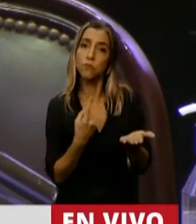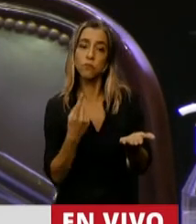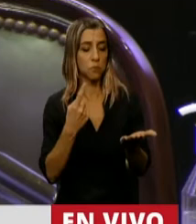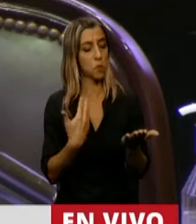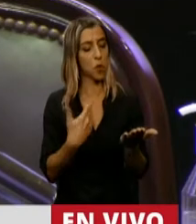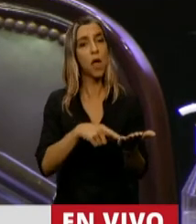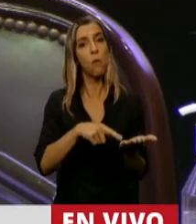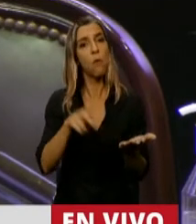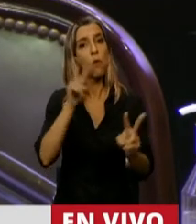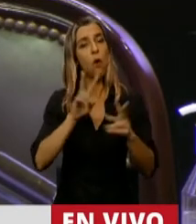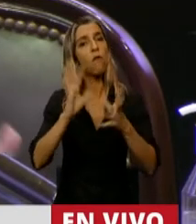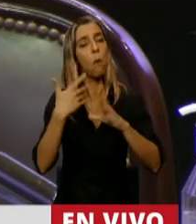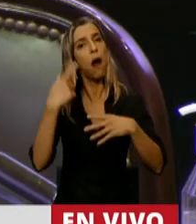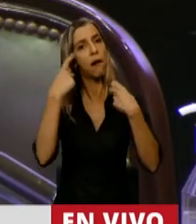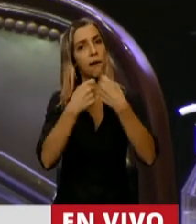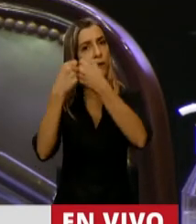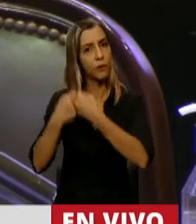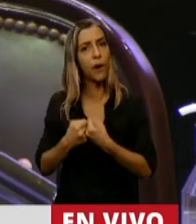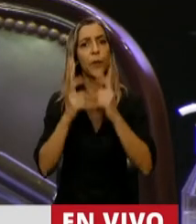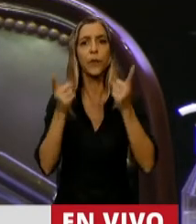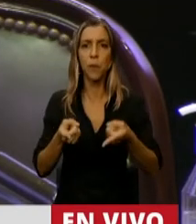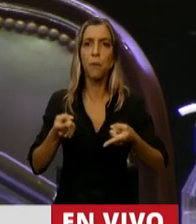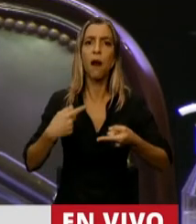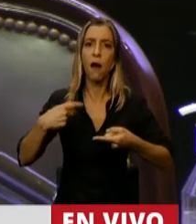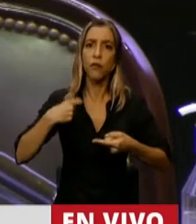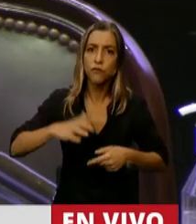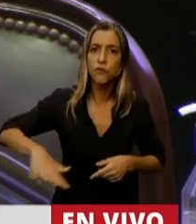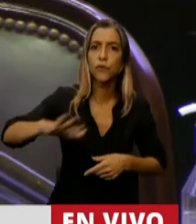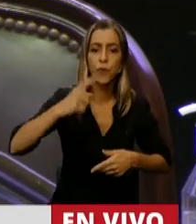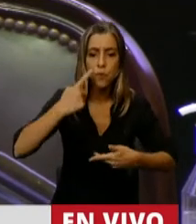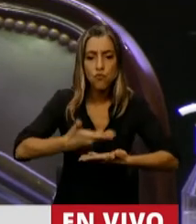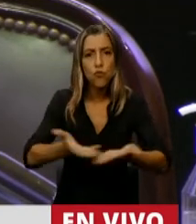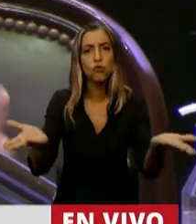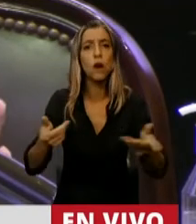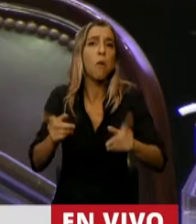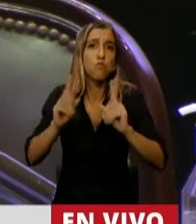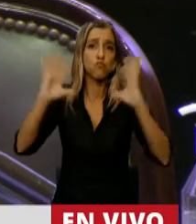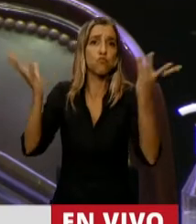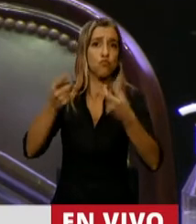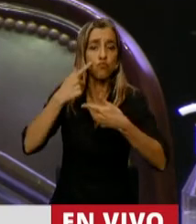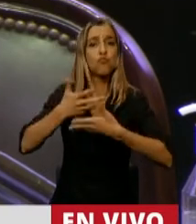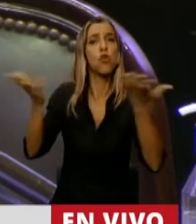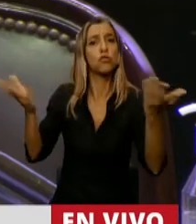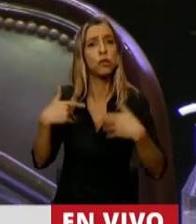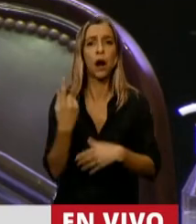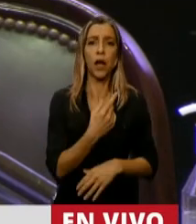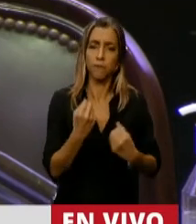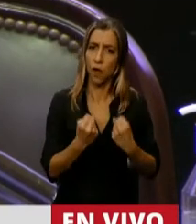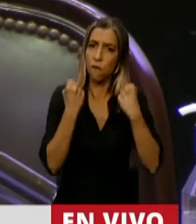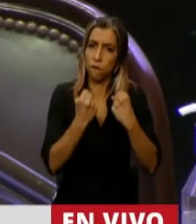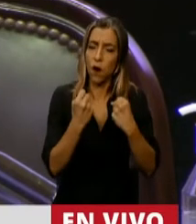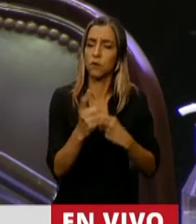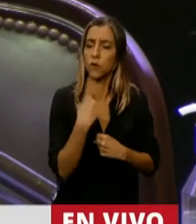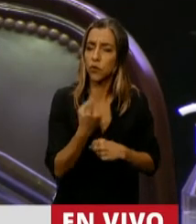y mandar un mensaje al mundo económico, a la sociedad argentina, para dar fortaleza a